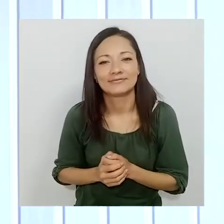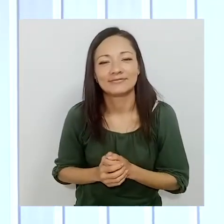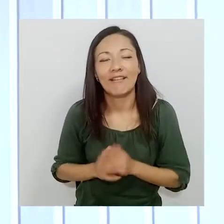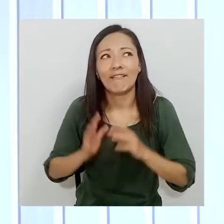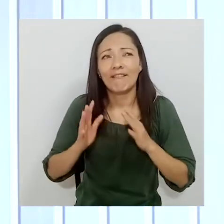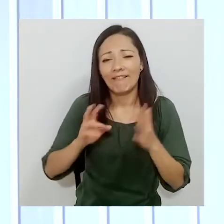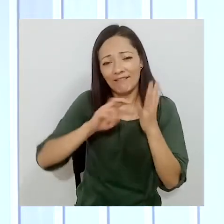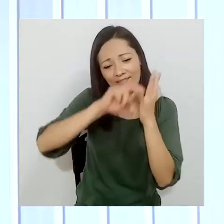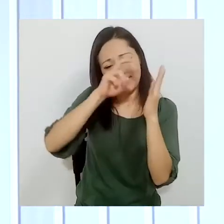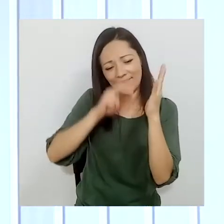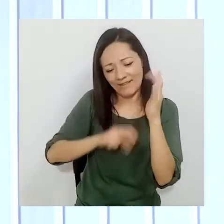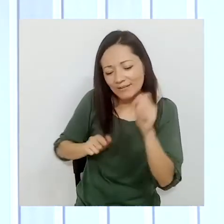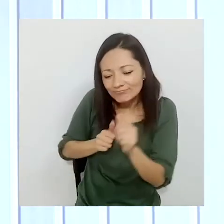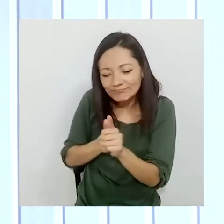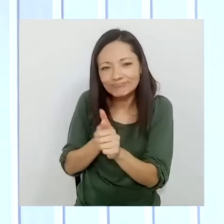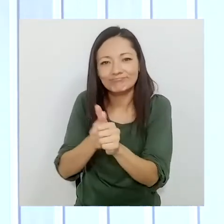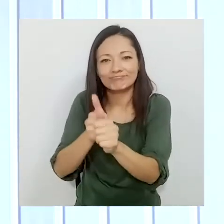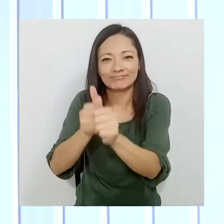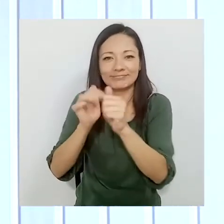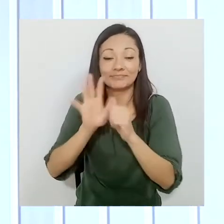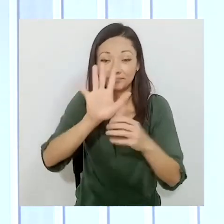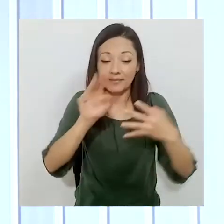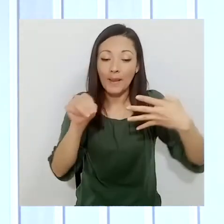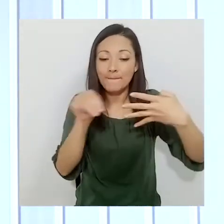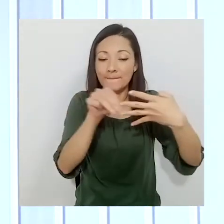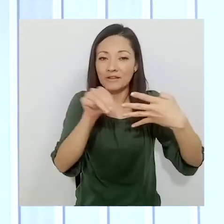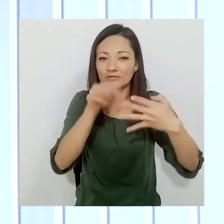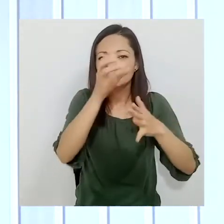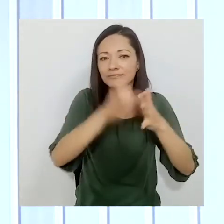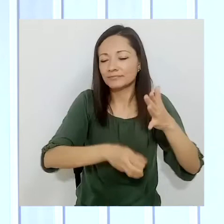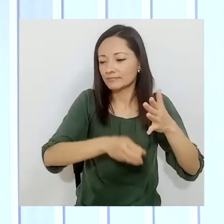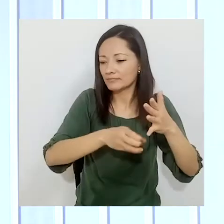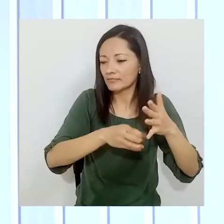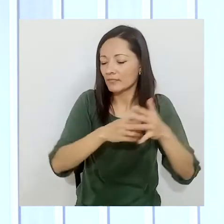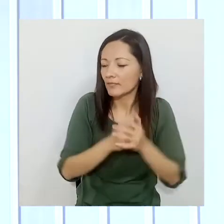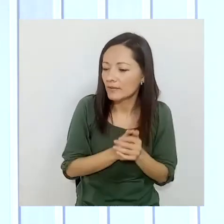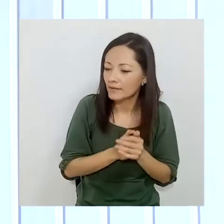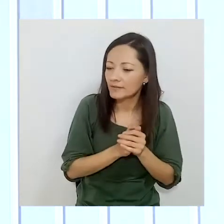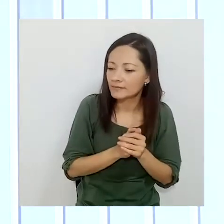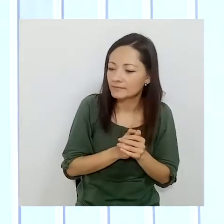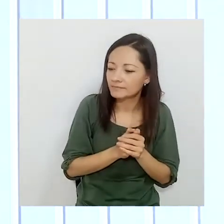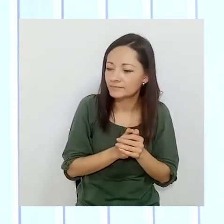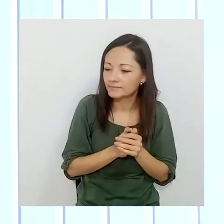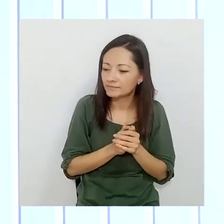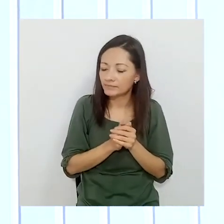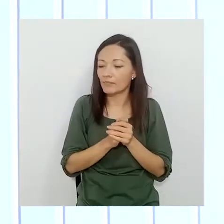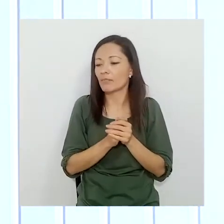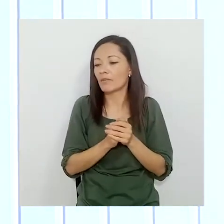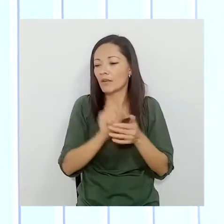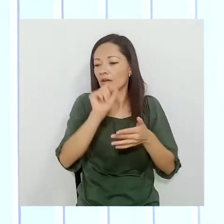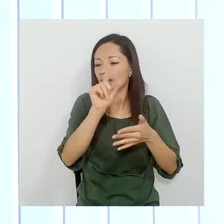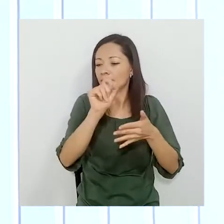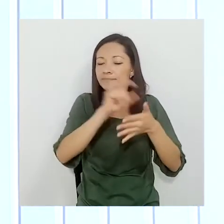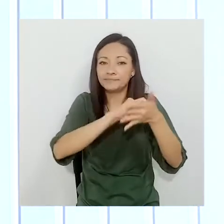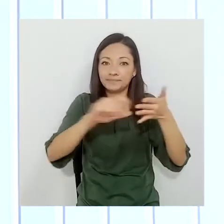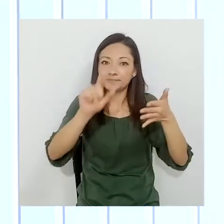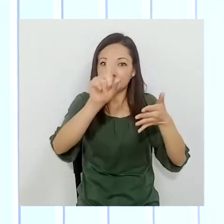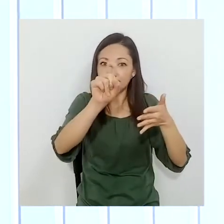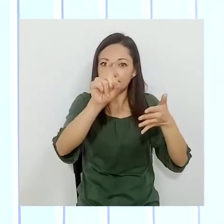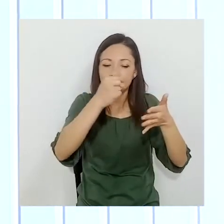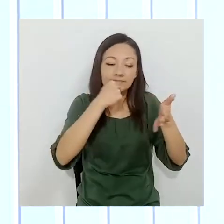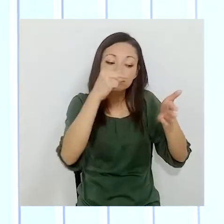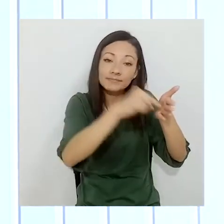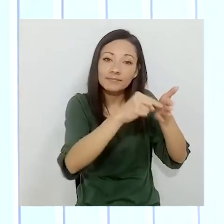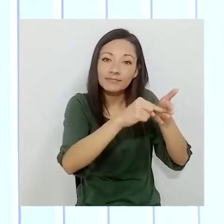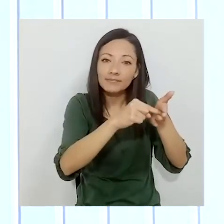Marcos capítulo 11, versículo, vamos a leer desde 6. Ellos entonces les dijeron como Jesús había